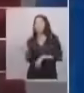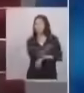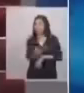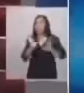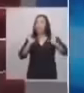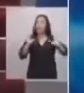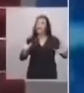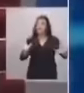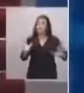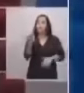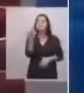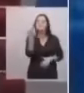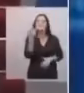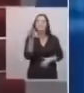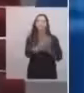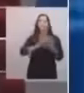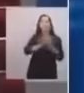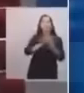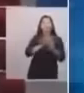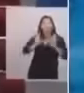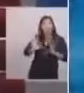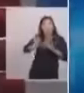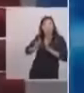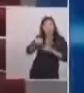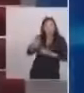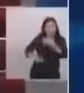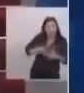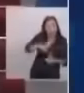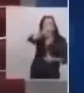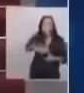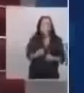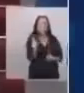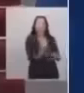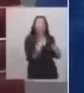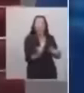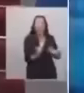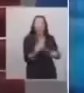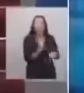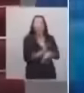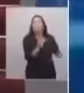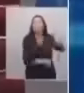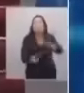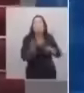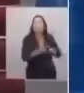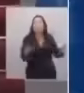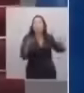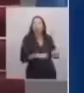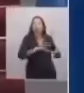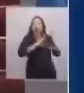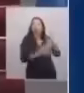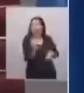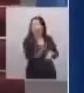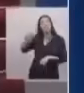dijeron el domingo el presidente que asumió que iba a aplicar un y de ajuste en el estado de por lo